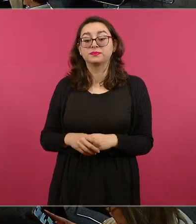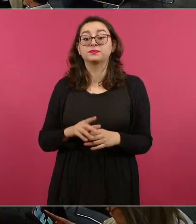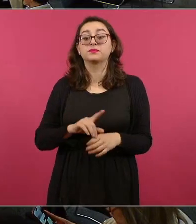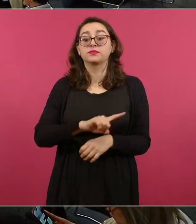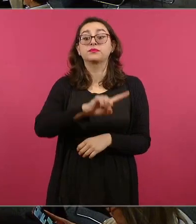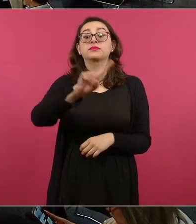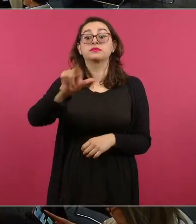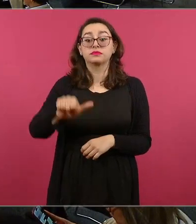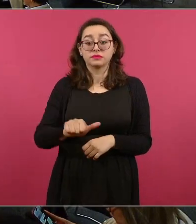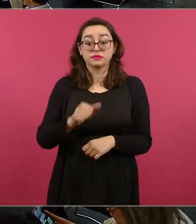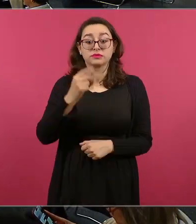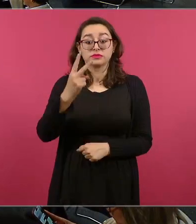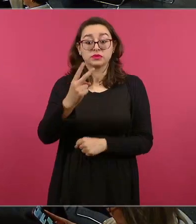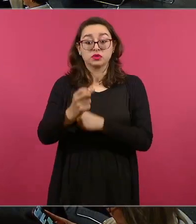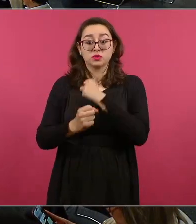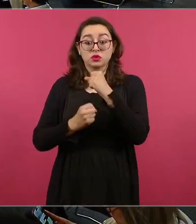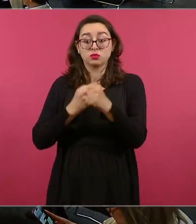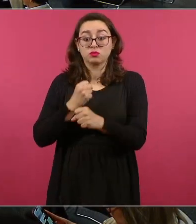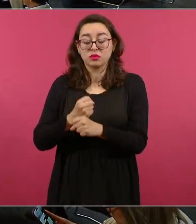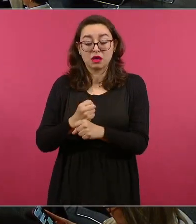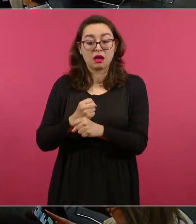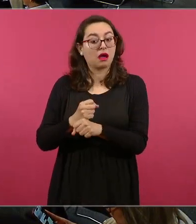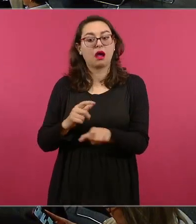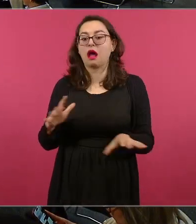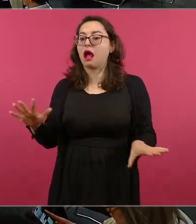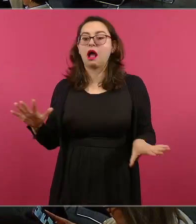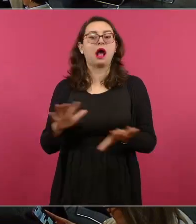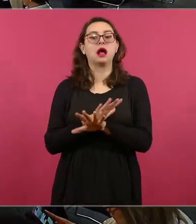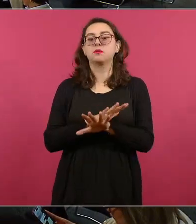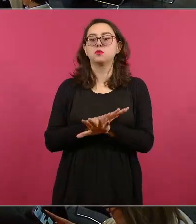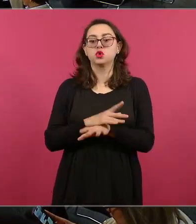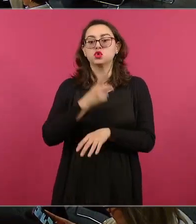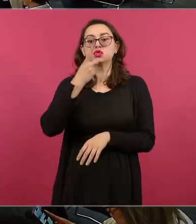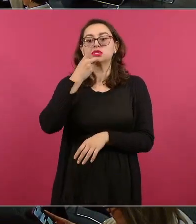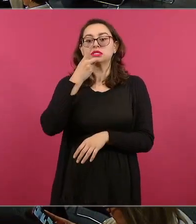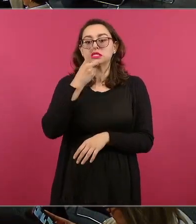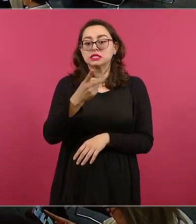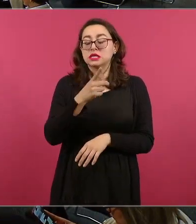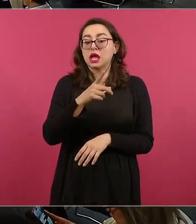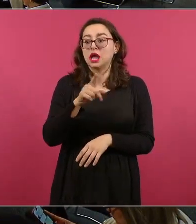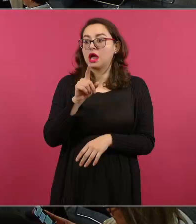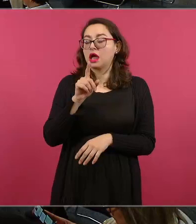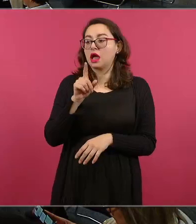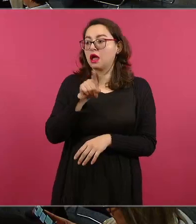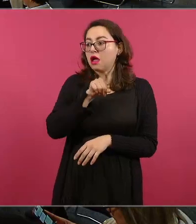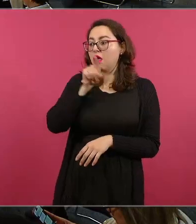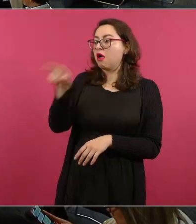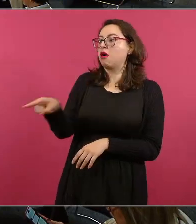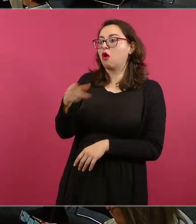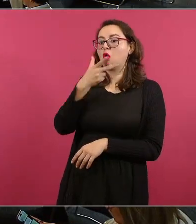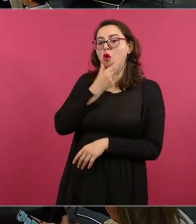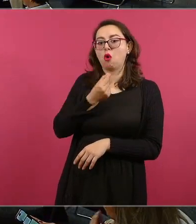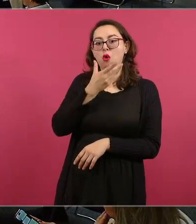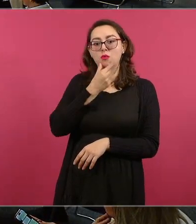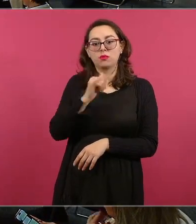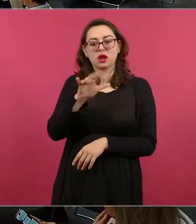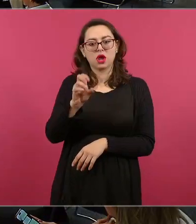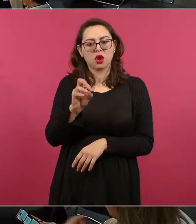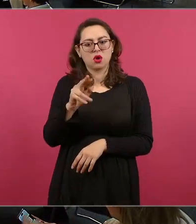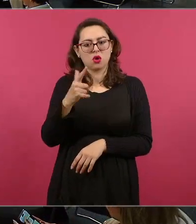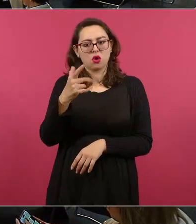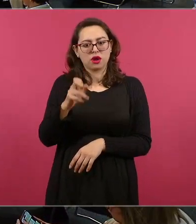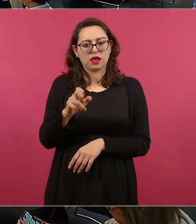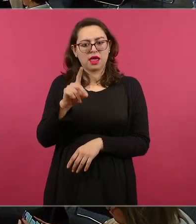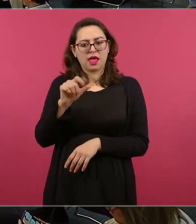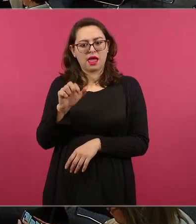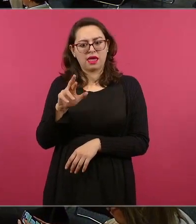madre de dicha mujer cambia totalmente su declaración, señalando directamente a este señor Jorge Edgar